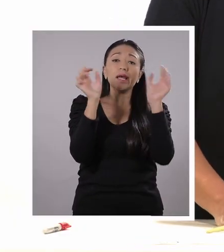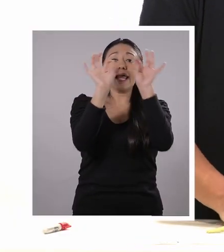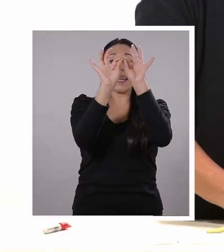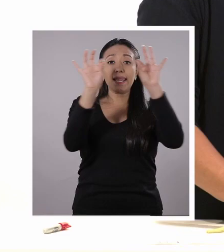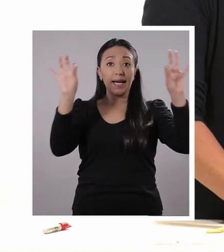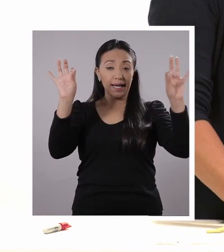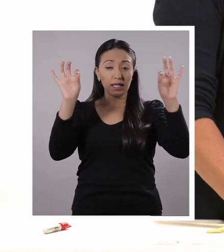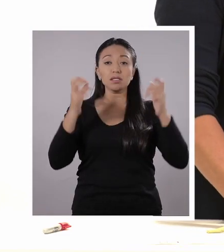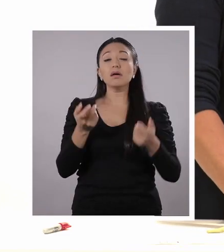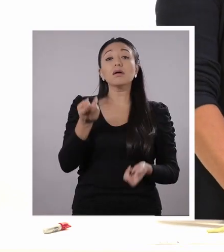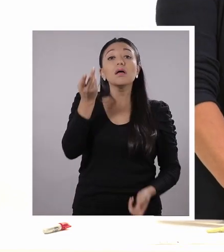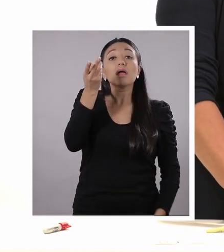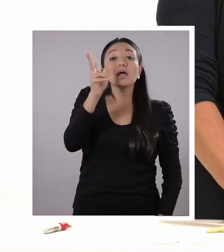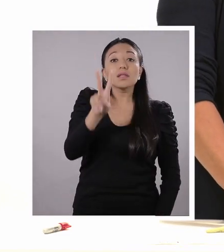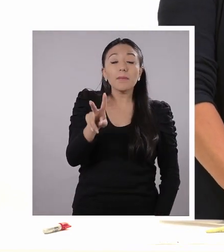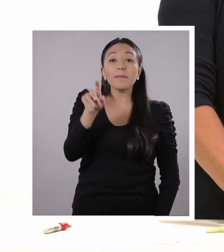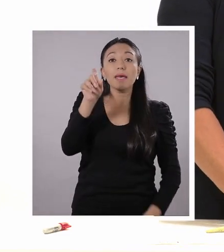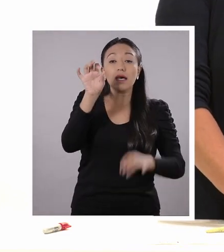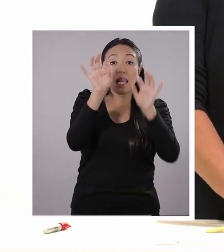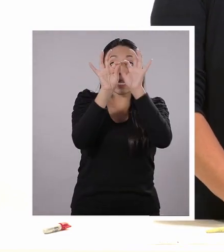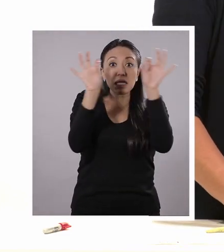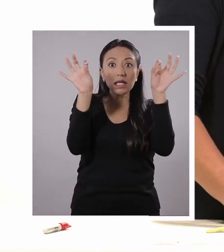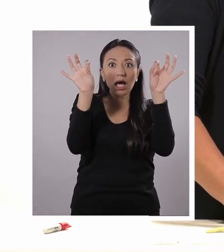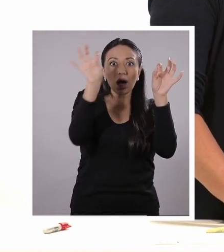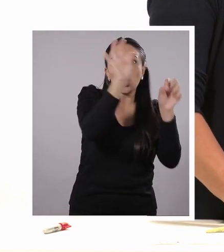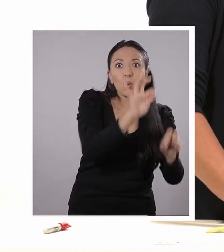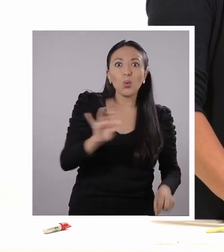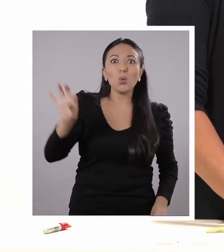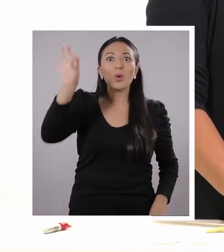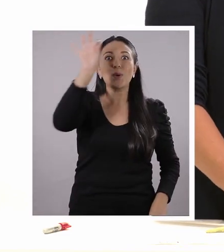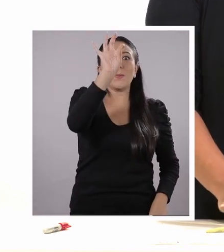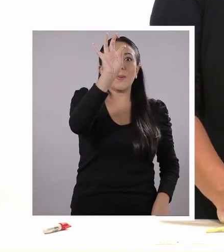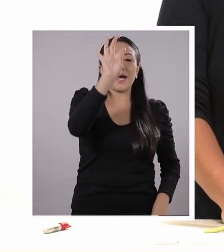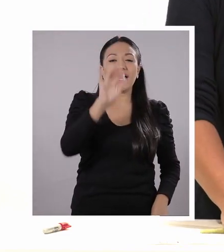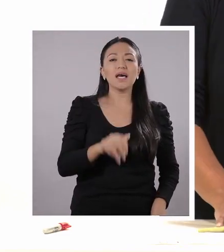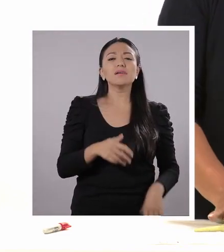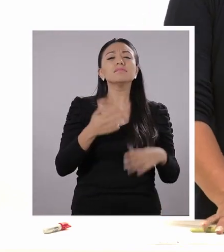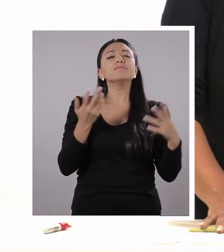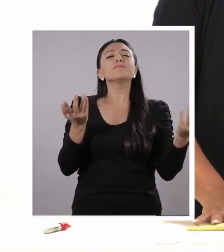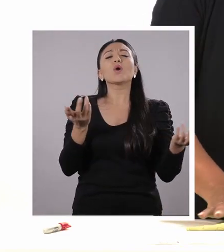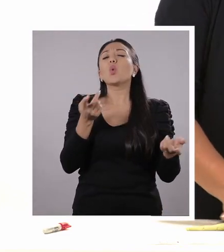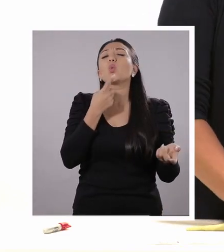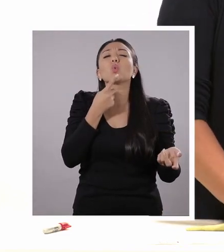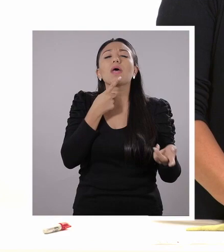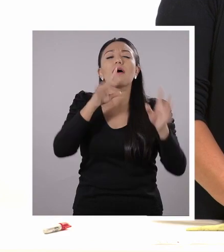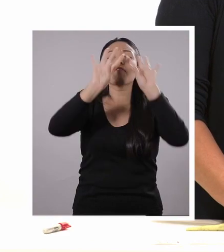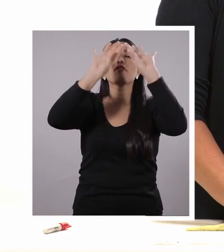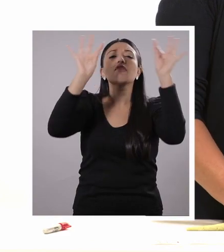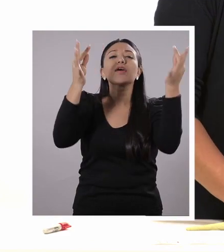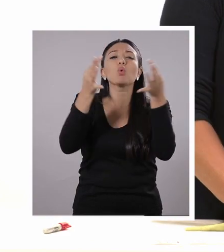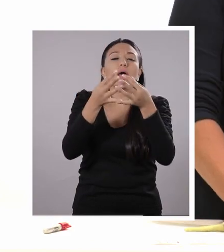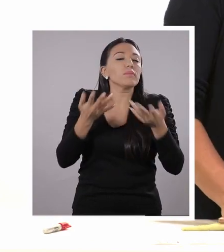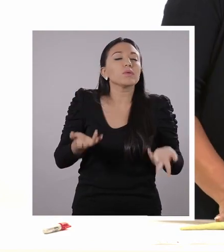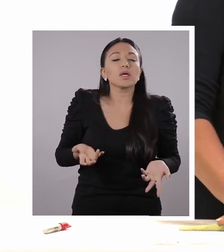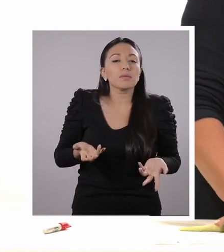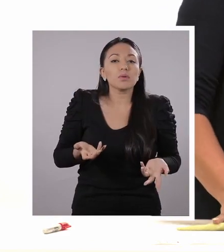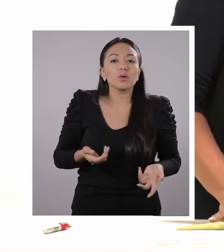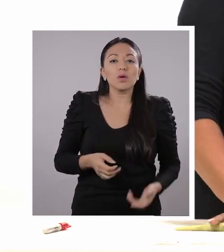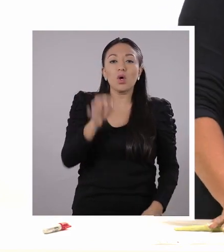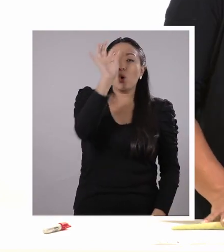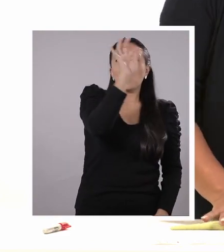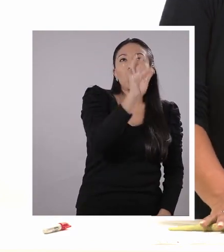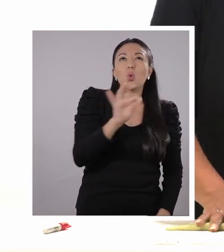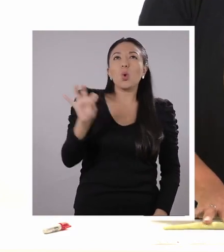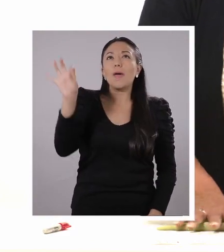hay líneas rectas como las que acabamos de hacer? Ajá. Pero también hay líneas curvas. ¿Líneas curvas? Ajá, a ver. ¿Cuáles son una línea curva? A ver.